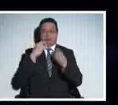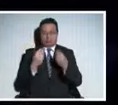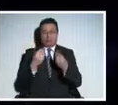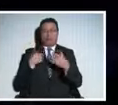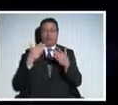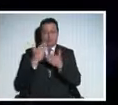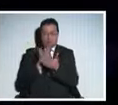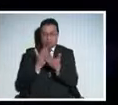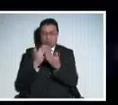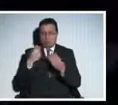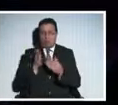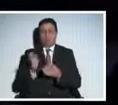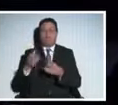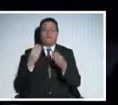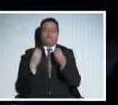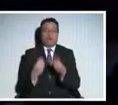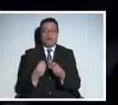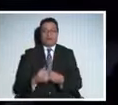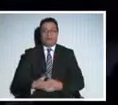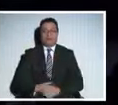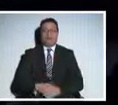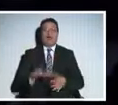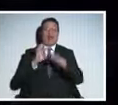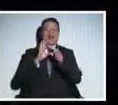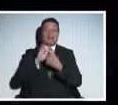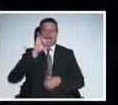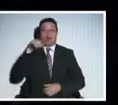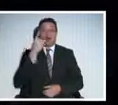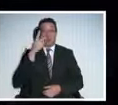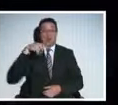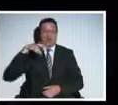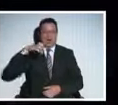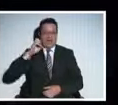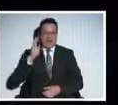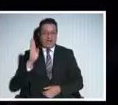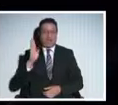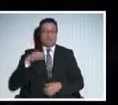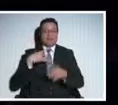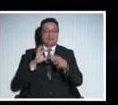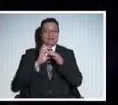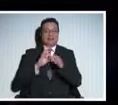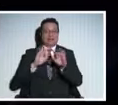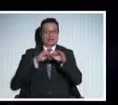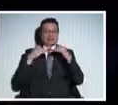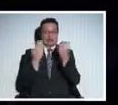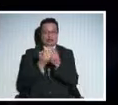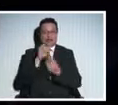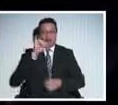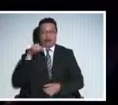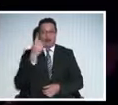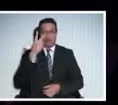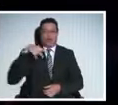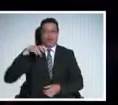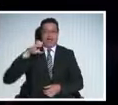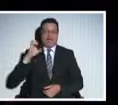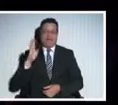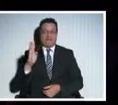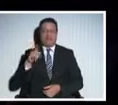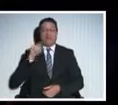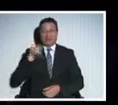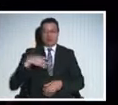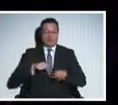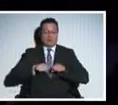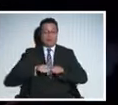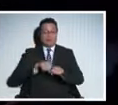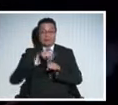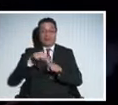cómo se la están jugando. ¡Gracias, Junaed! ¡Muchas gracias, carrito dental de Junaed! Me gusta ir al carrito